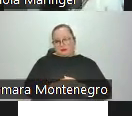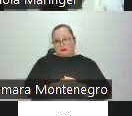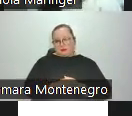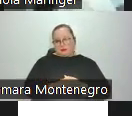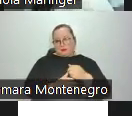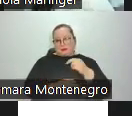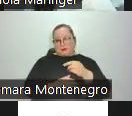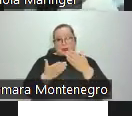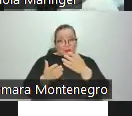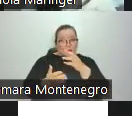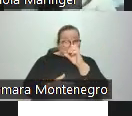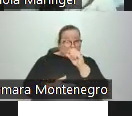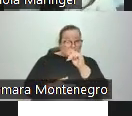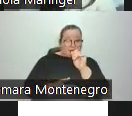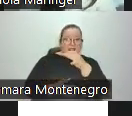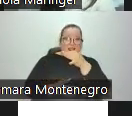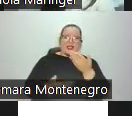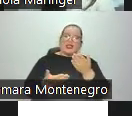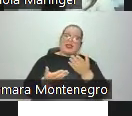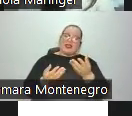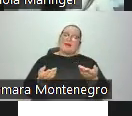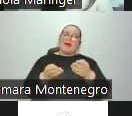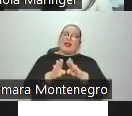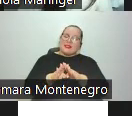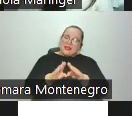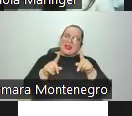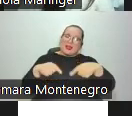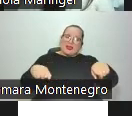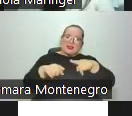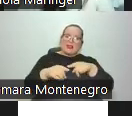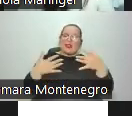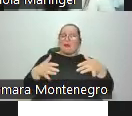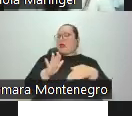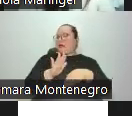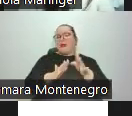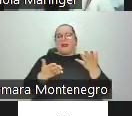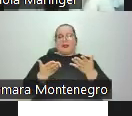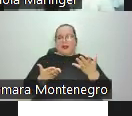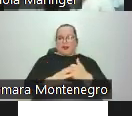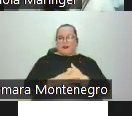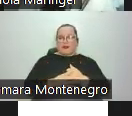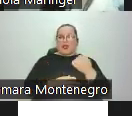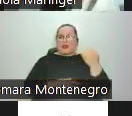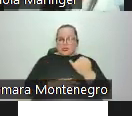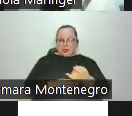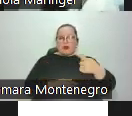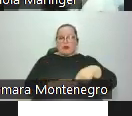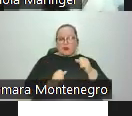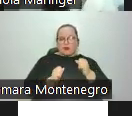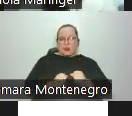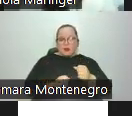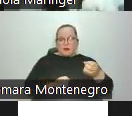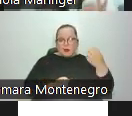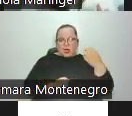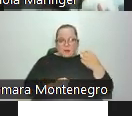Paola. Para cerrar, yo creo que lo relevante es el que siempre podemos aprender. A